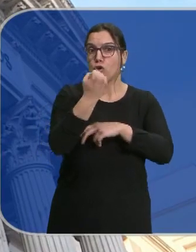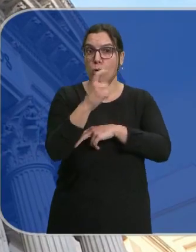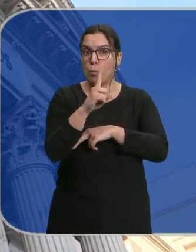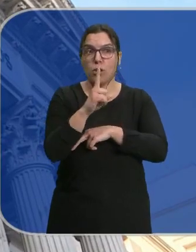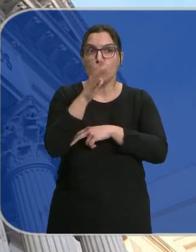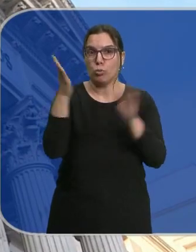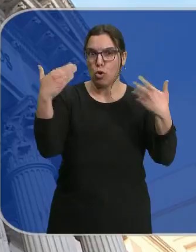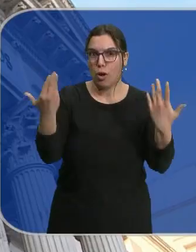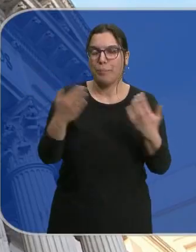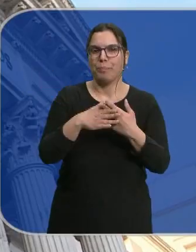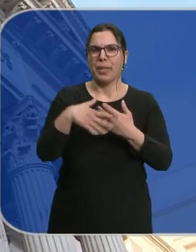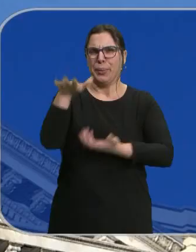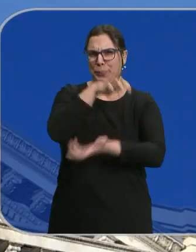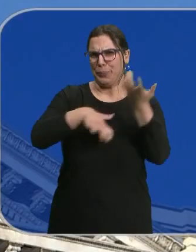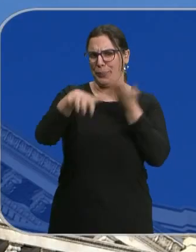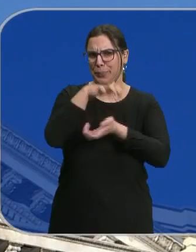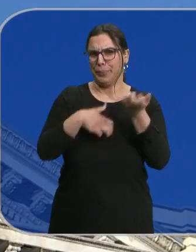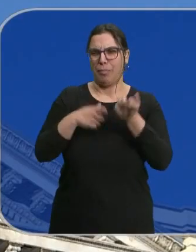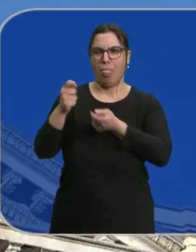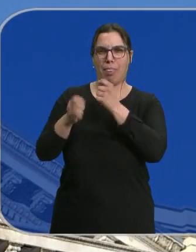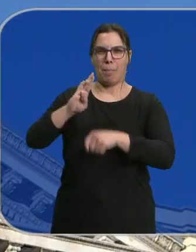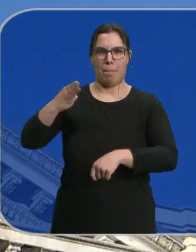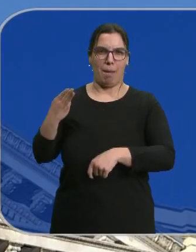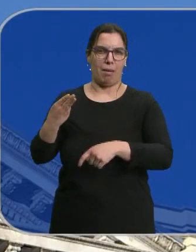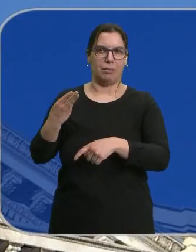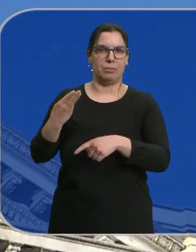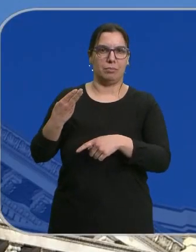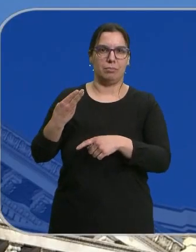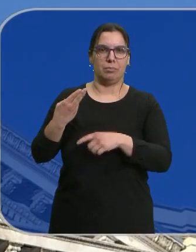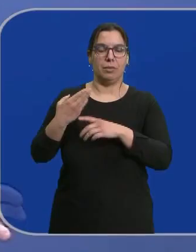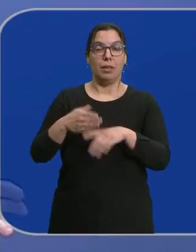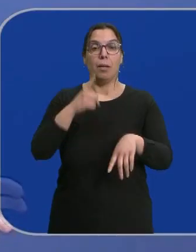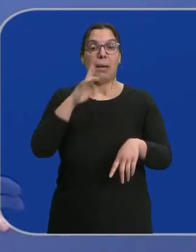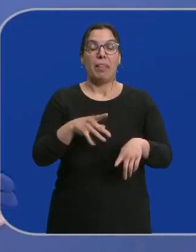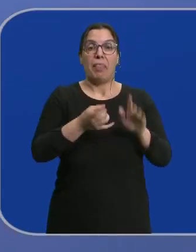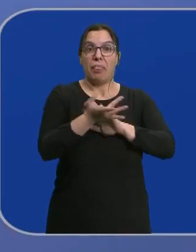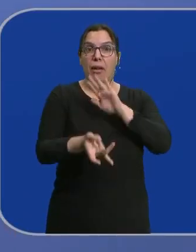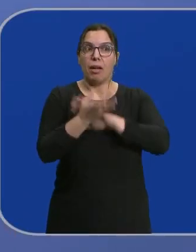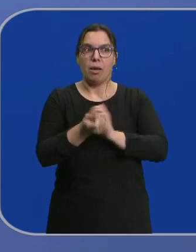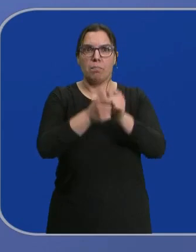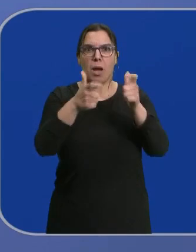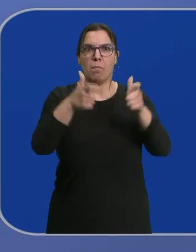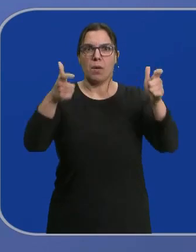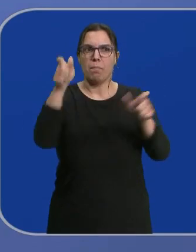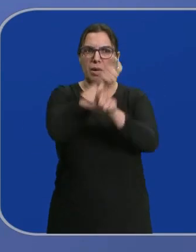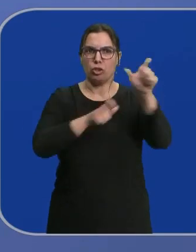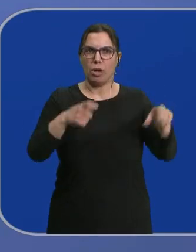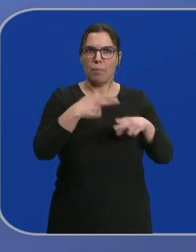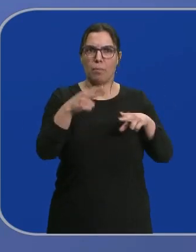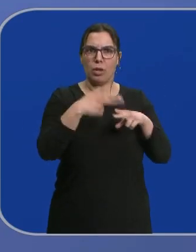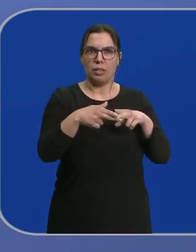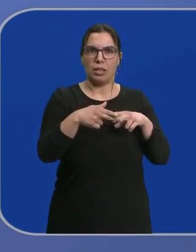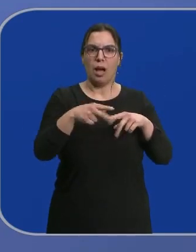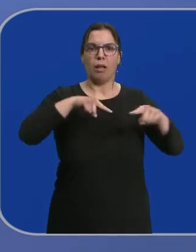El escándalo sigue dando munición al PP. Cada día le salen más sobrinos políticos y dirigentes políticos, como